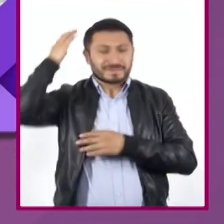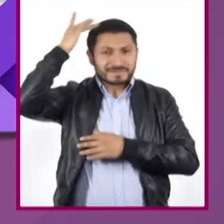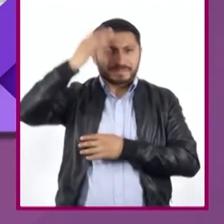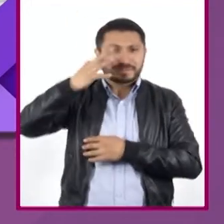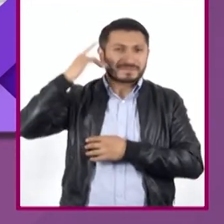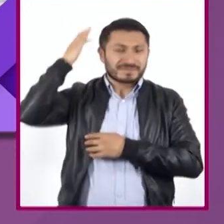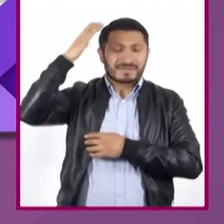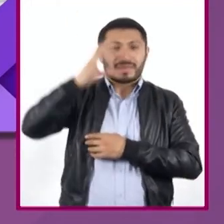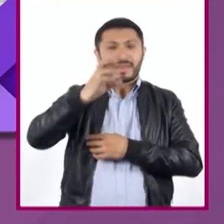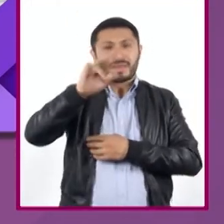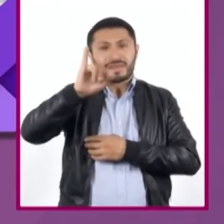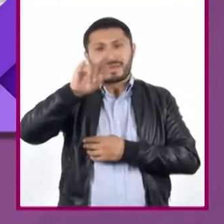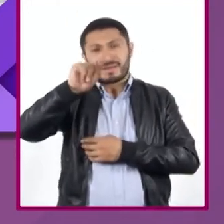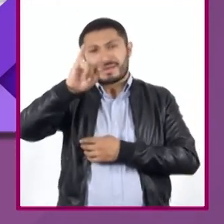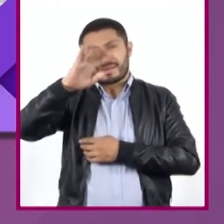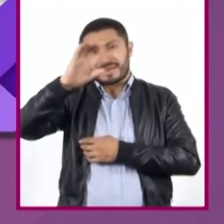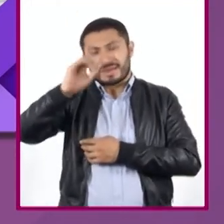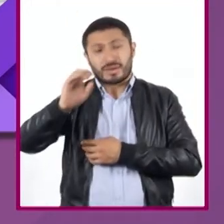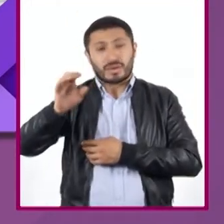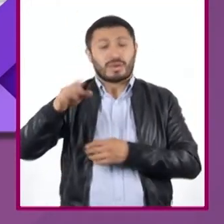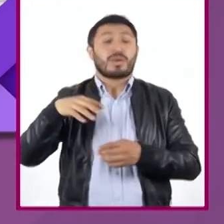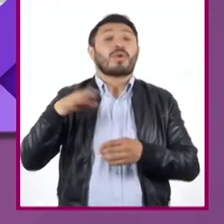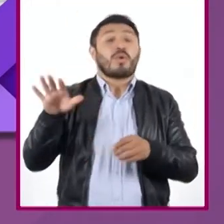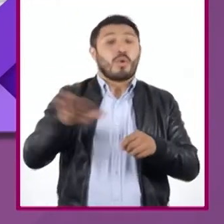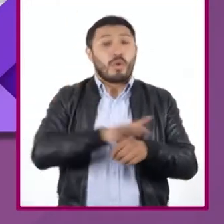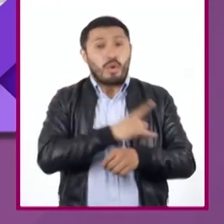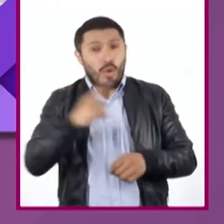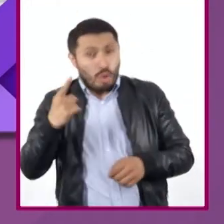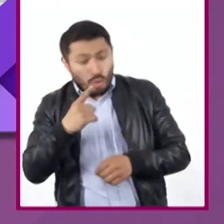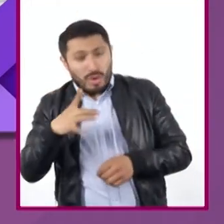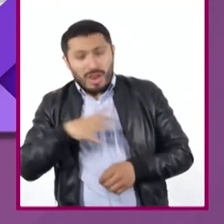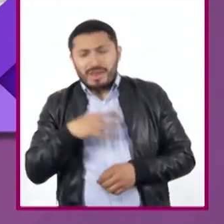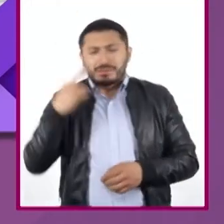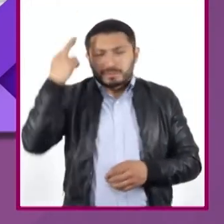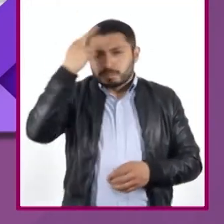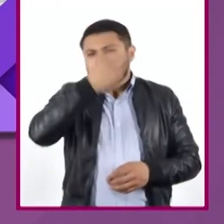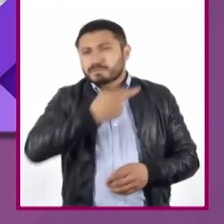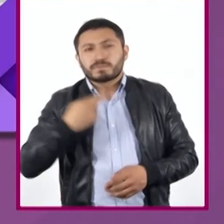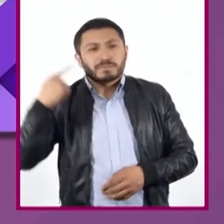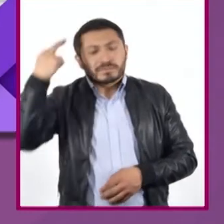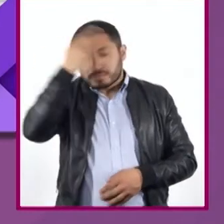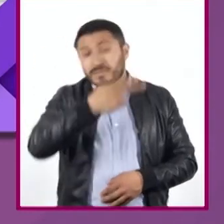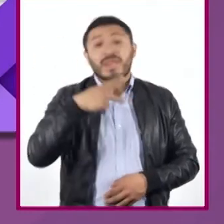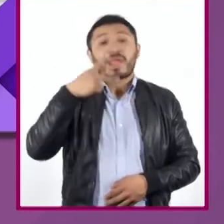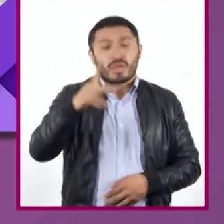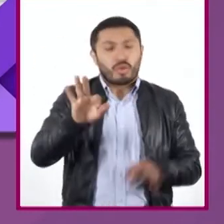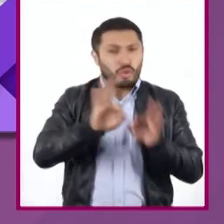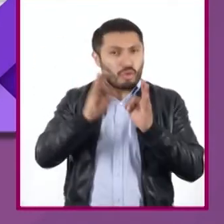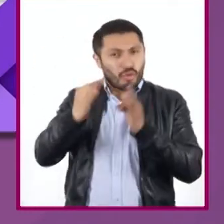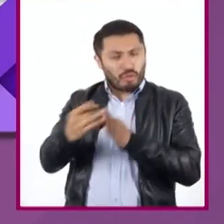análisis crítico, ya que ha evaluado una propuesta mediante el razonamiento.